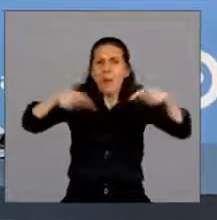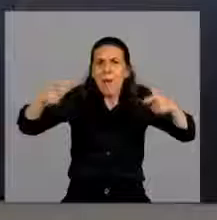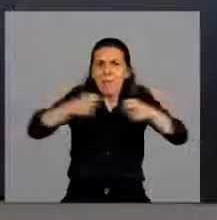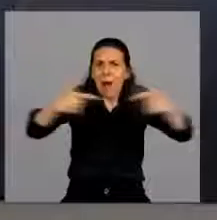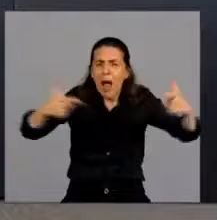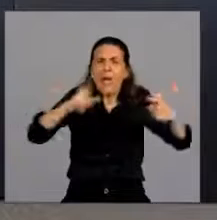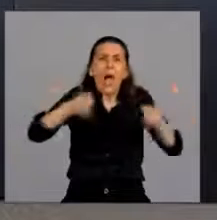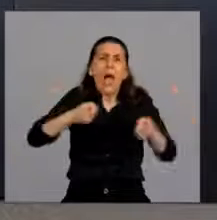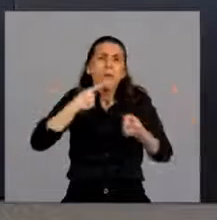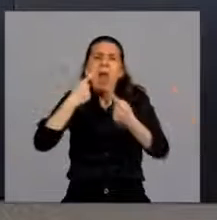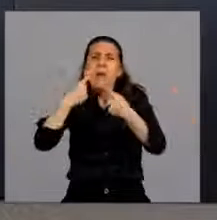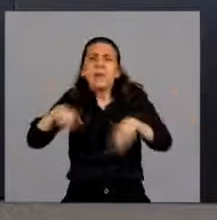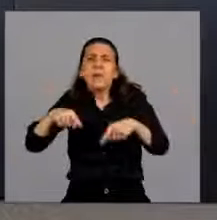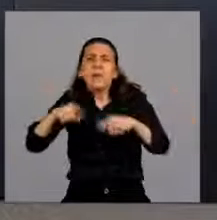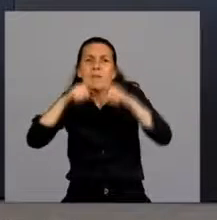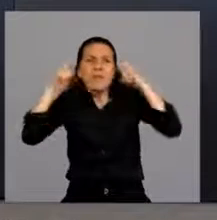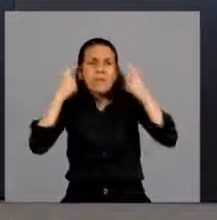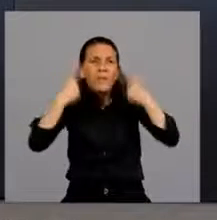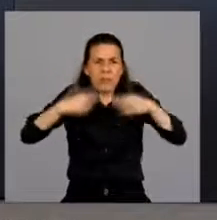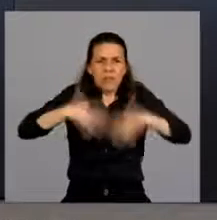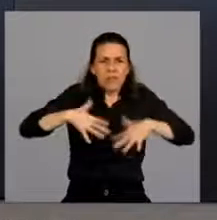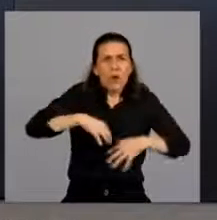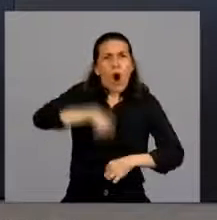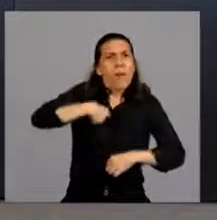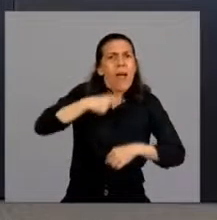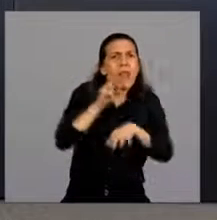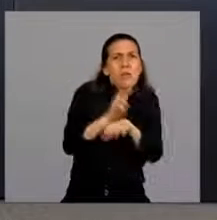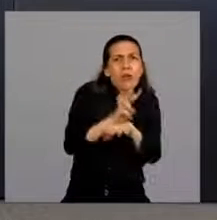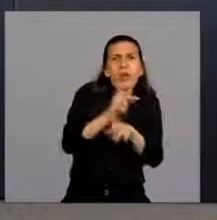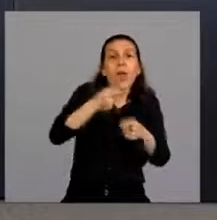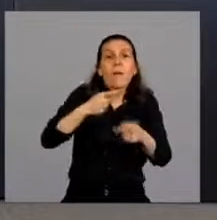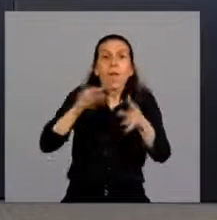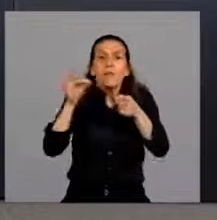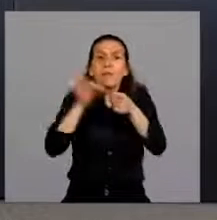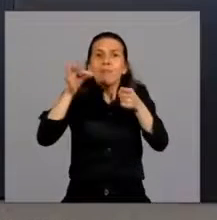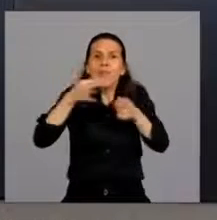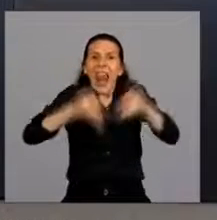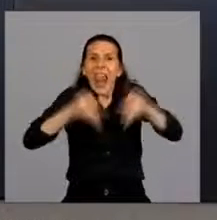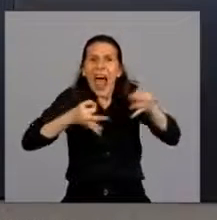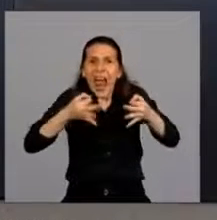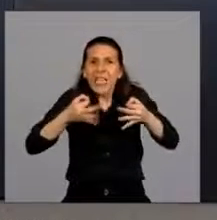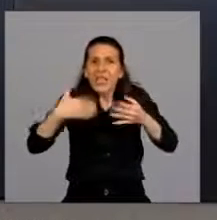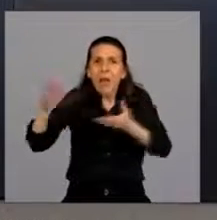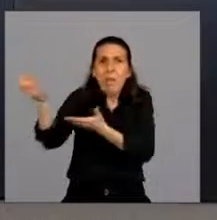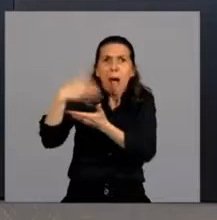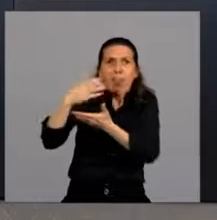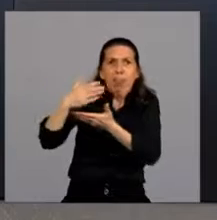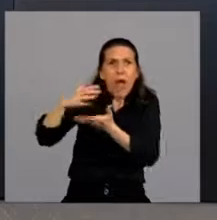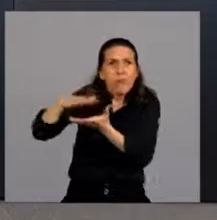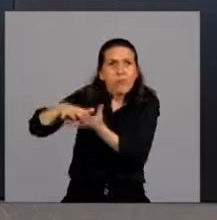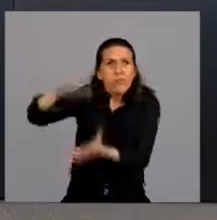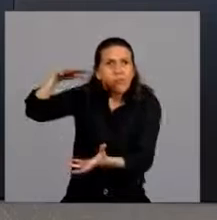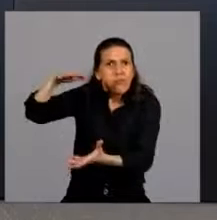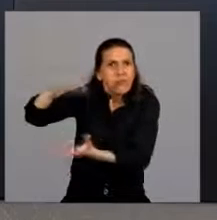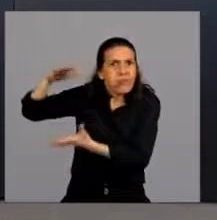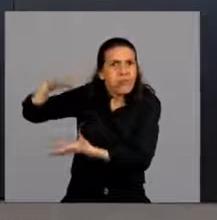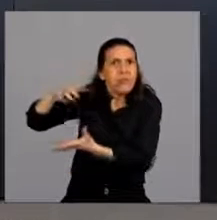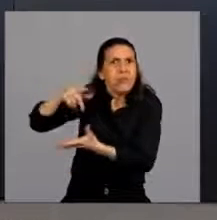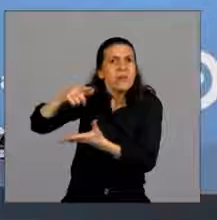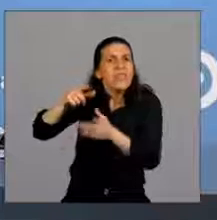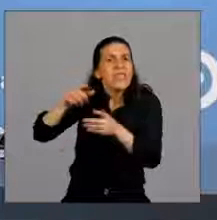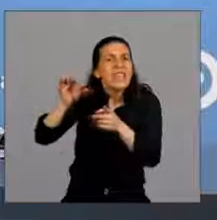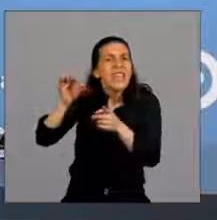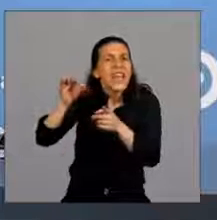insumos de protección, los testeos, ahora nos ingresa una tanda grande de testeos rápidos